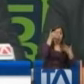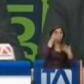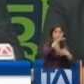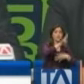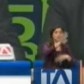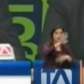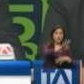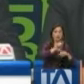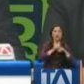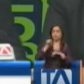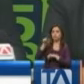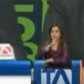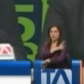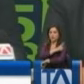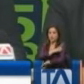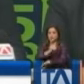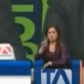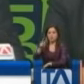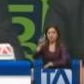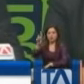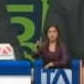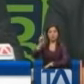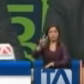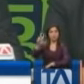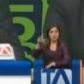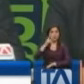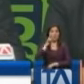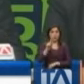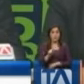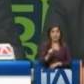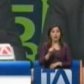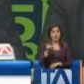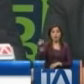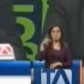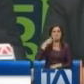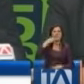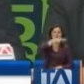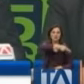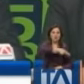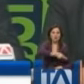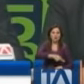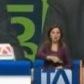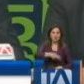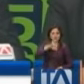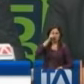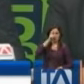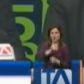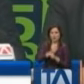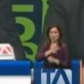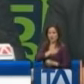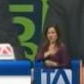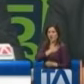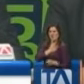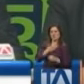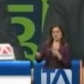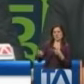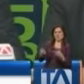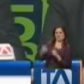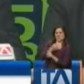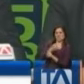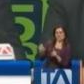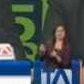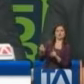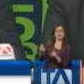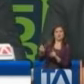demostrar una vez más que le mintieron al país, que defraudaron la fe pública, que generaron violencia